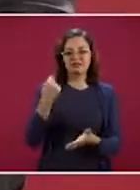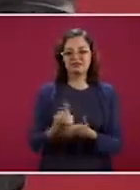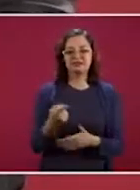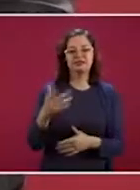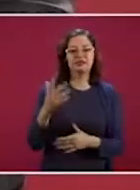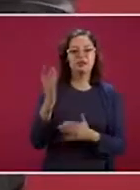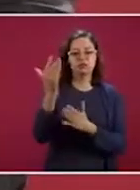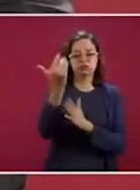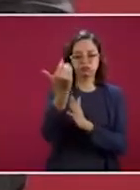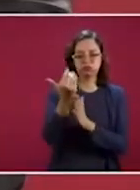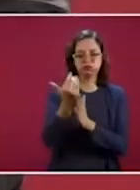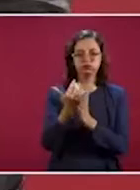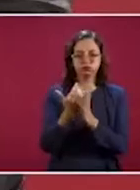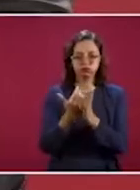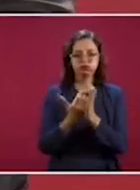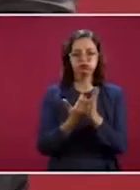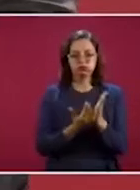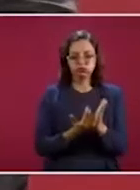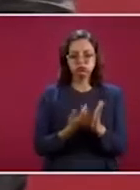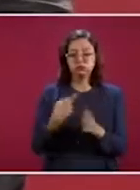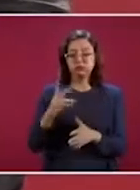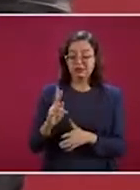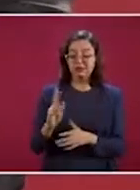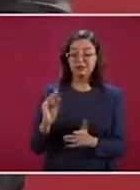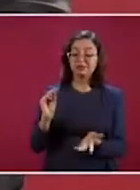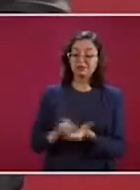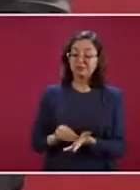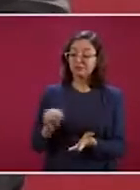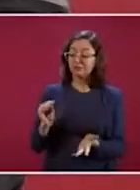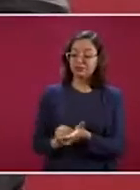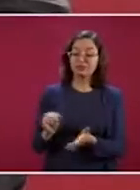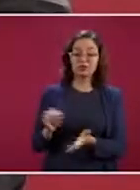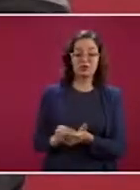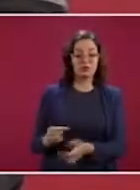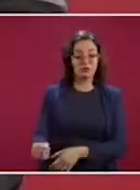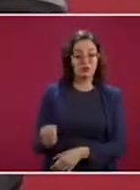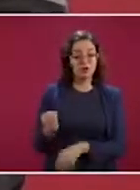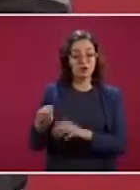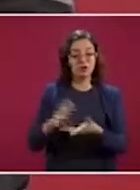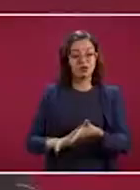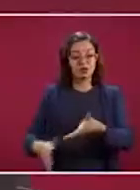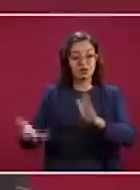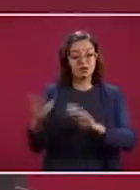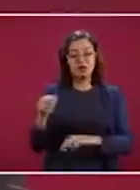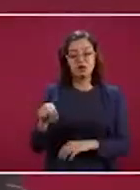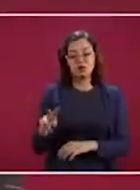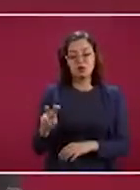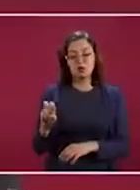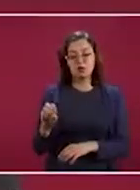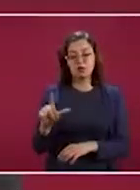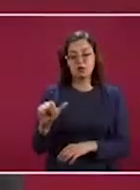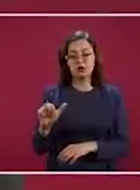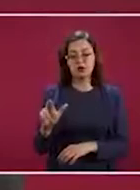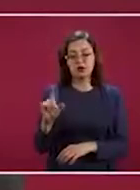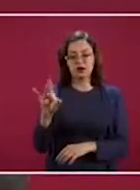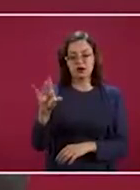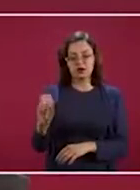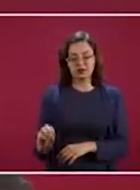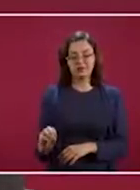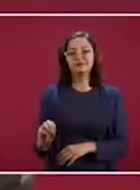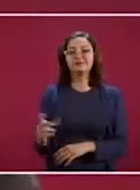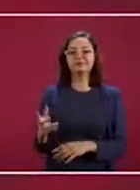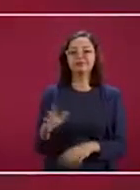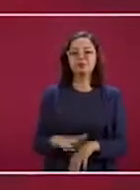bajando y nos quedaba nos queda pendiente nuevo la red de ahí el porqué